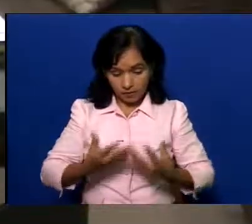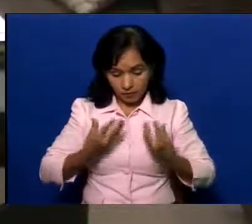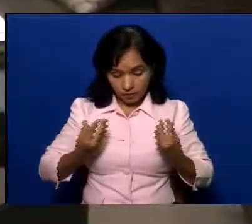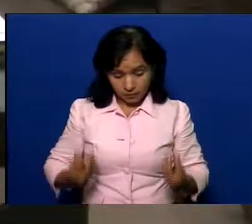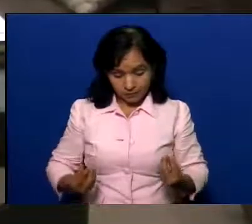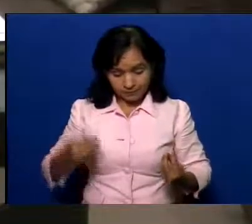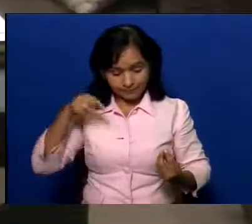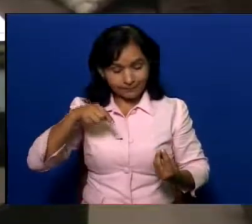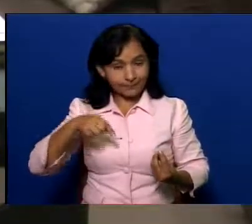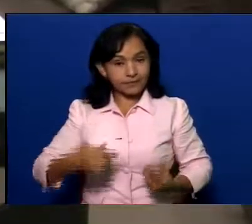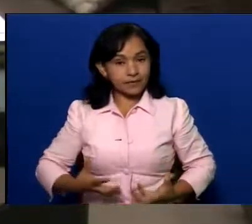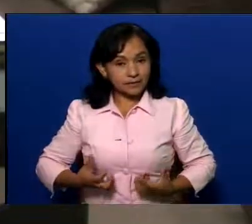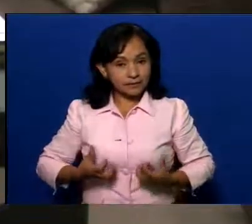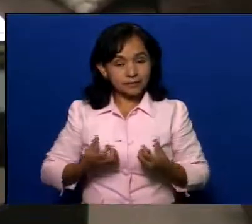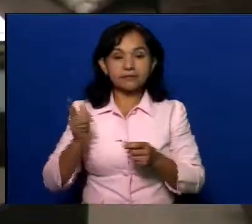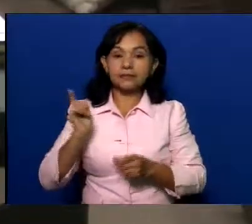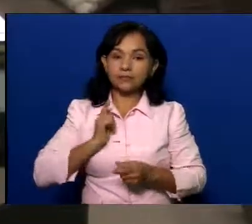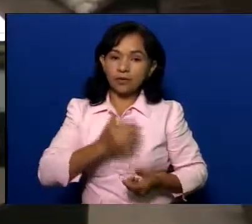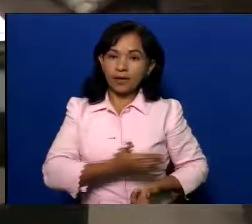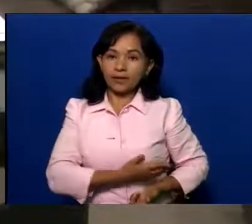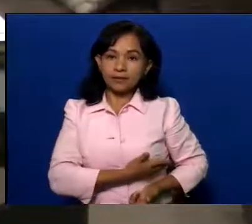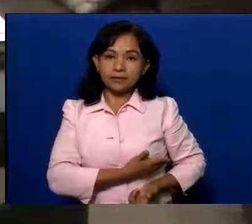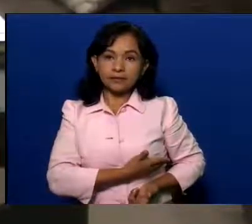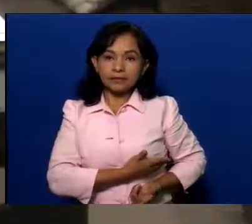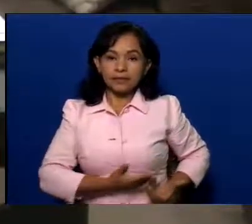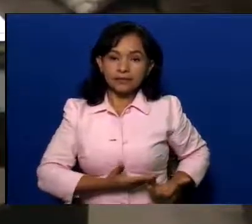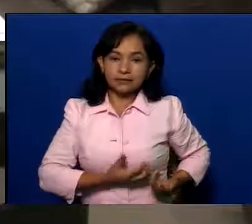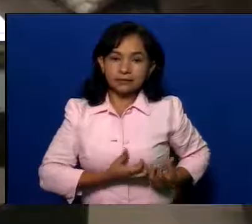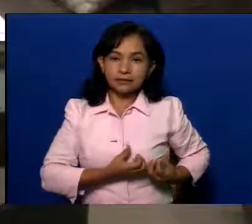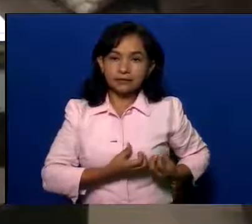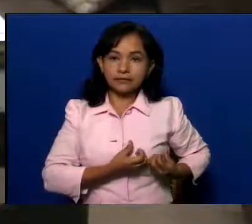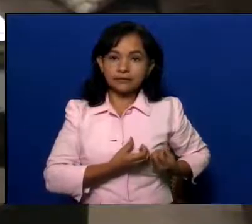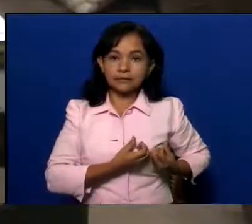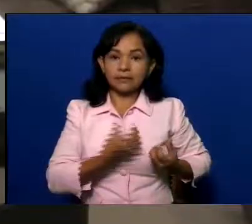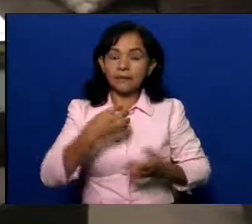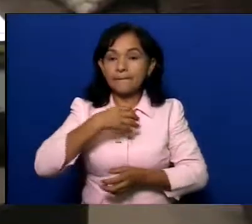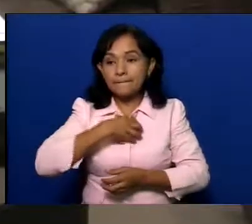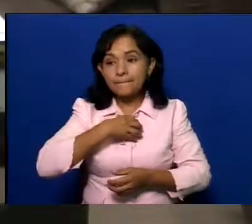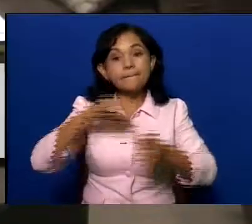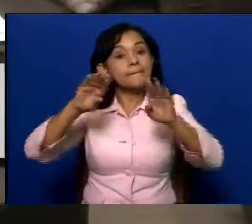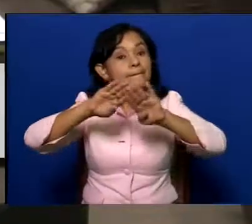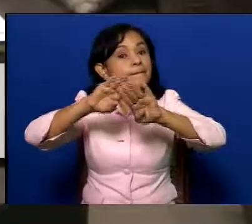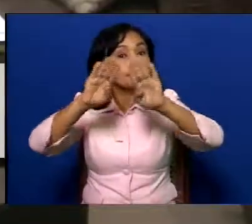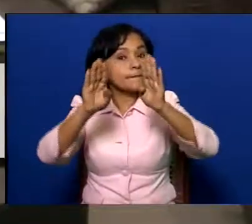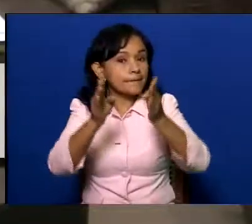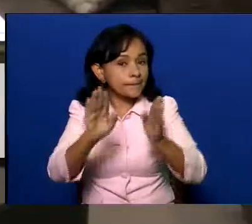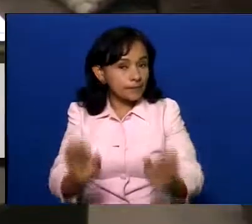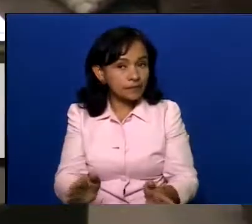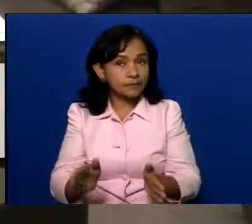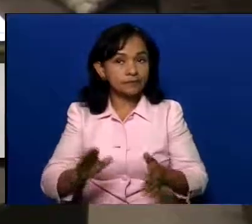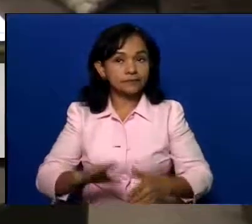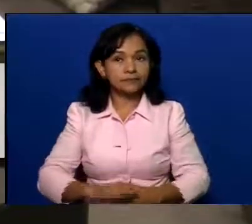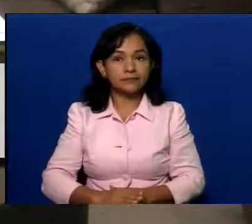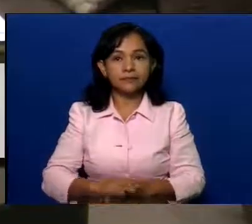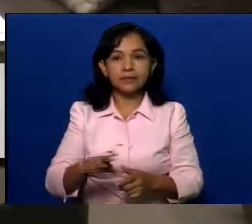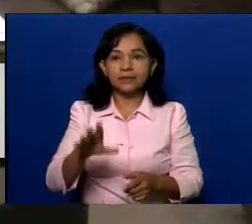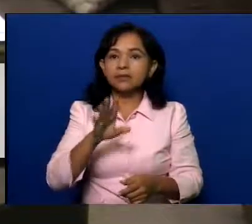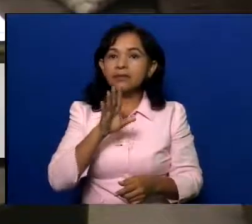el cáncer de mama, pues, que tiene que ver con algunas condiciones propias de la mujer en relación